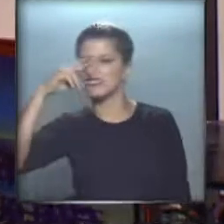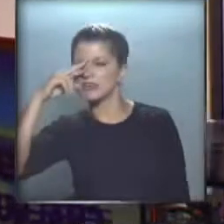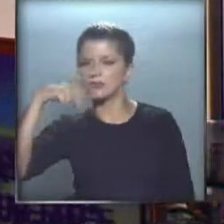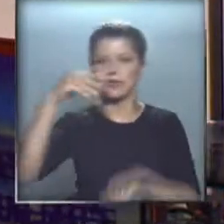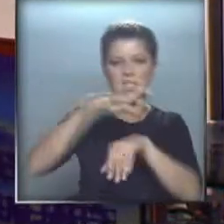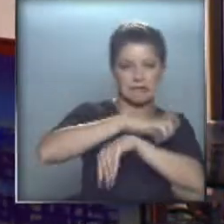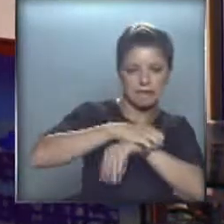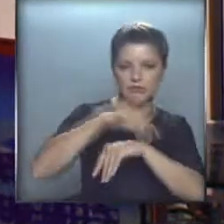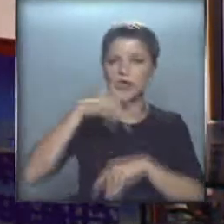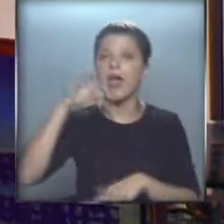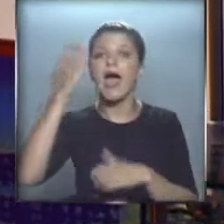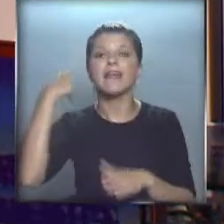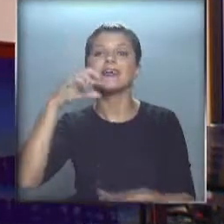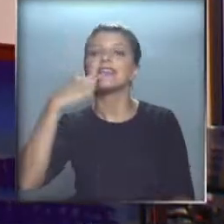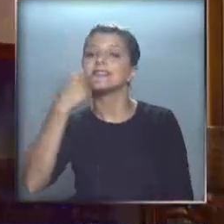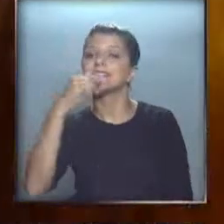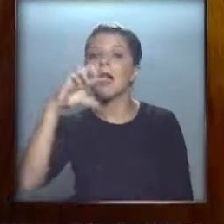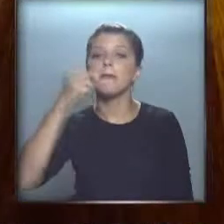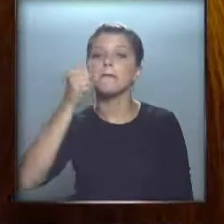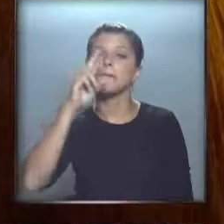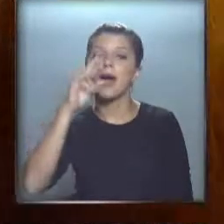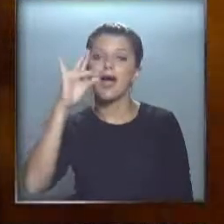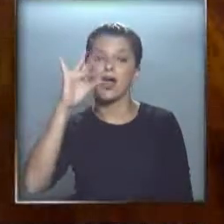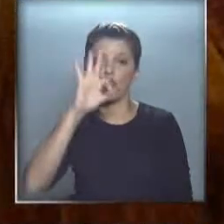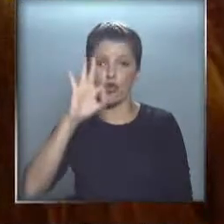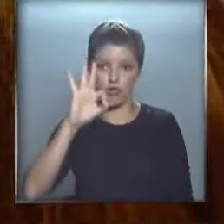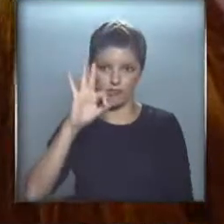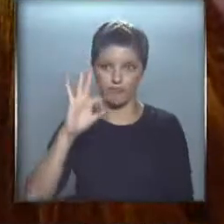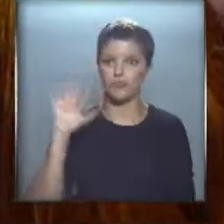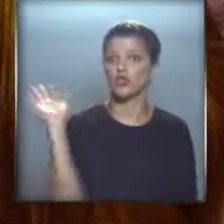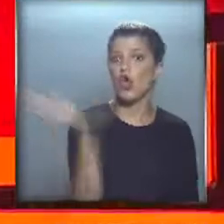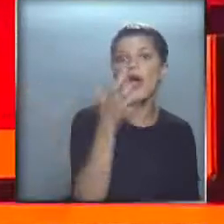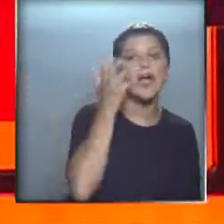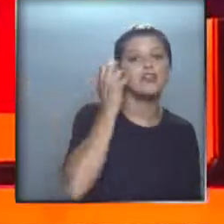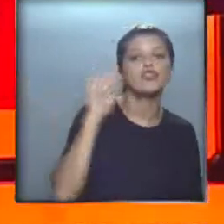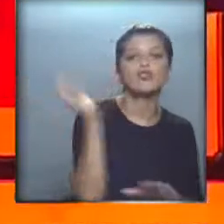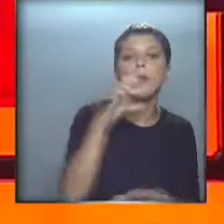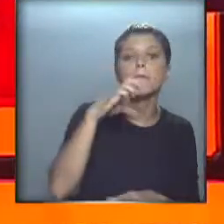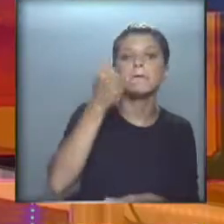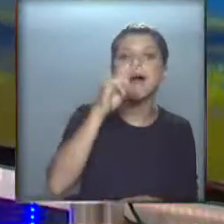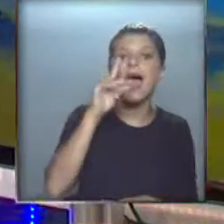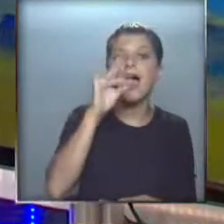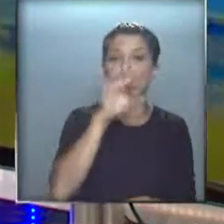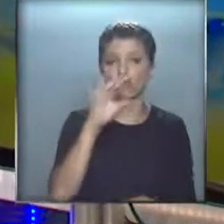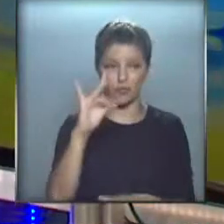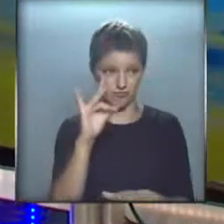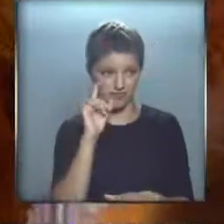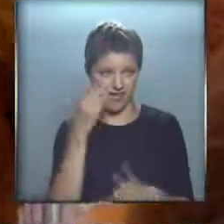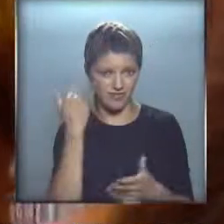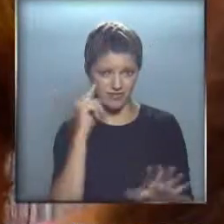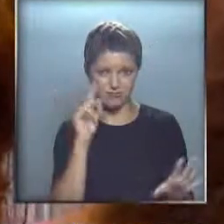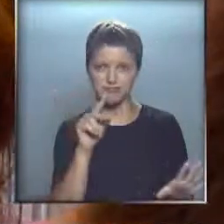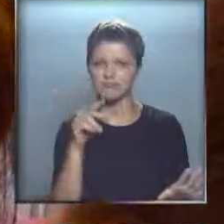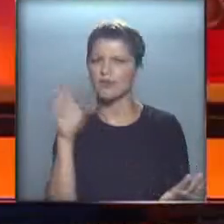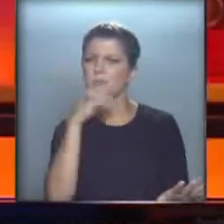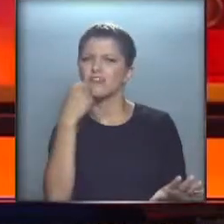pardo también. No nos olvidemos de lo pardo. Todos los gatos son pardos. Todos los gatos son, de noche todos los gatos son pardos. Pardo era